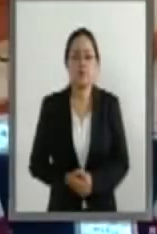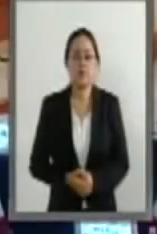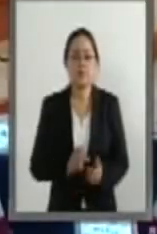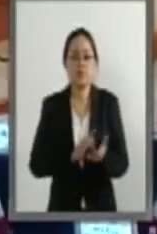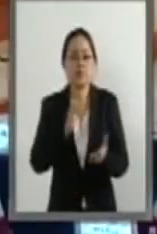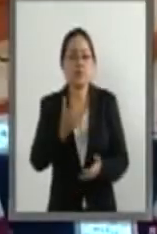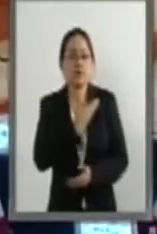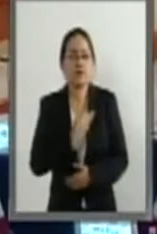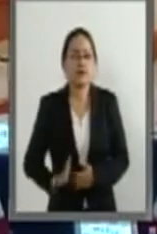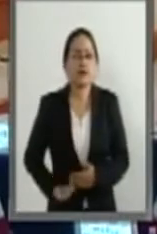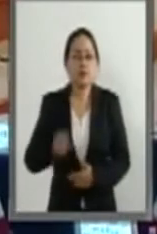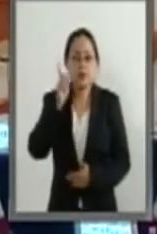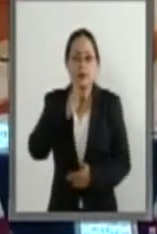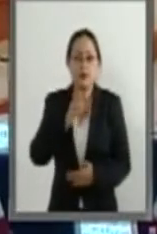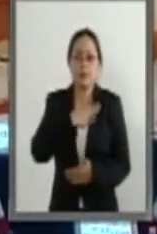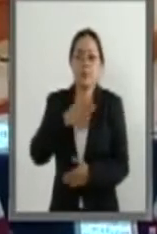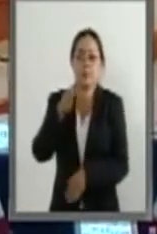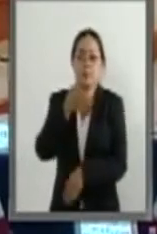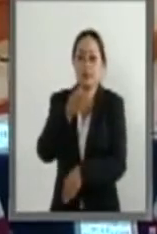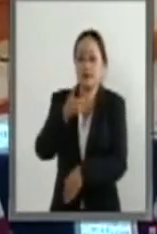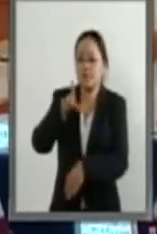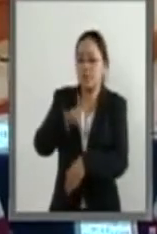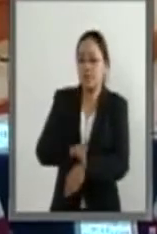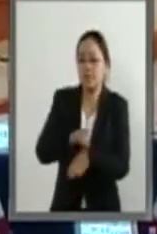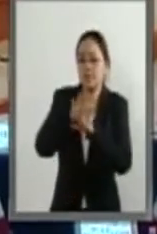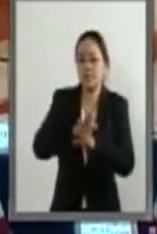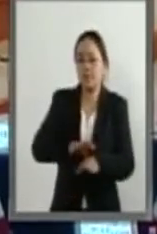Gracias, Presidenta. Buen día, honorable Asamblea.